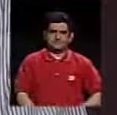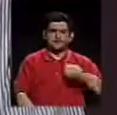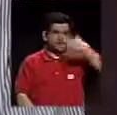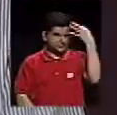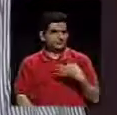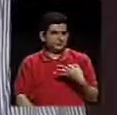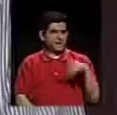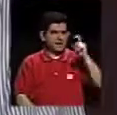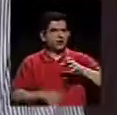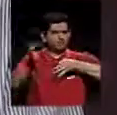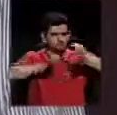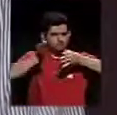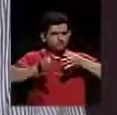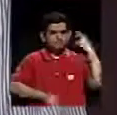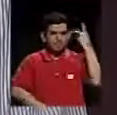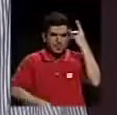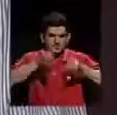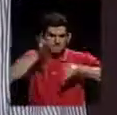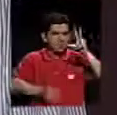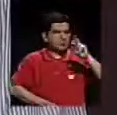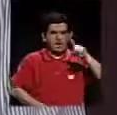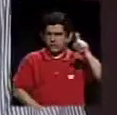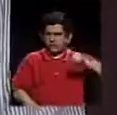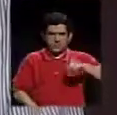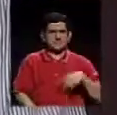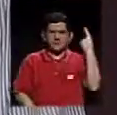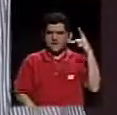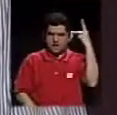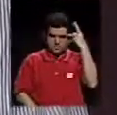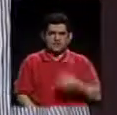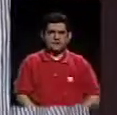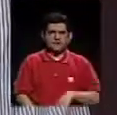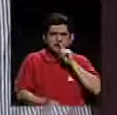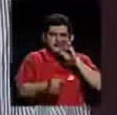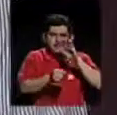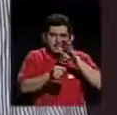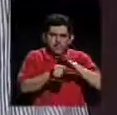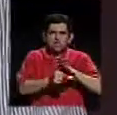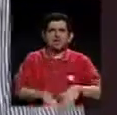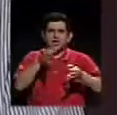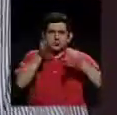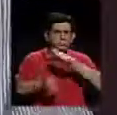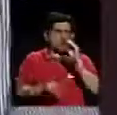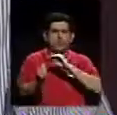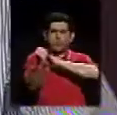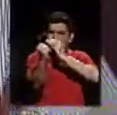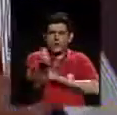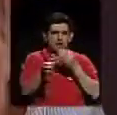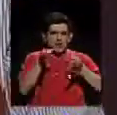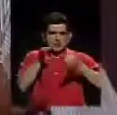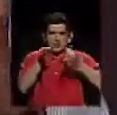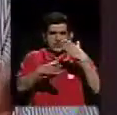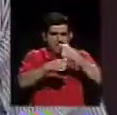parece que habría que explicar que esa política judicial no es necesariamente la política hecha justicia o la política que se hace desde el Poder Judicial, sino